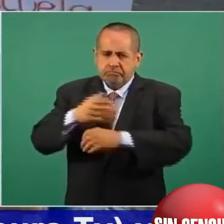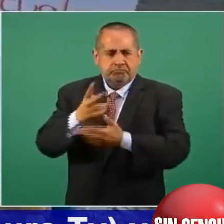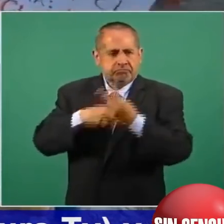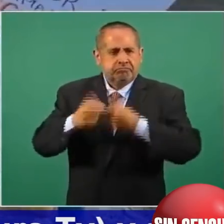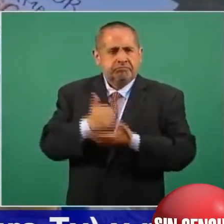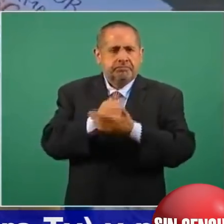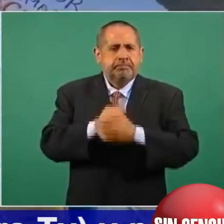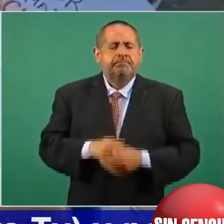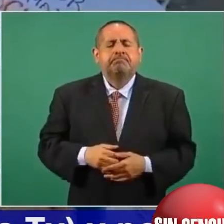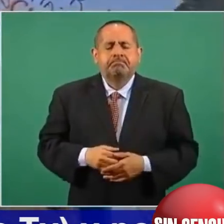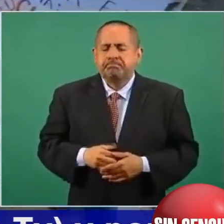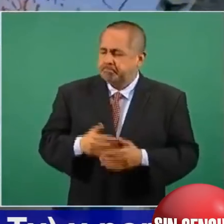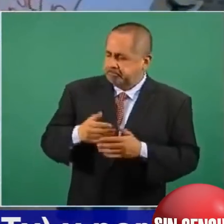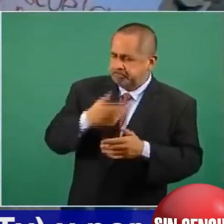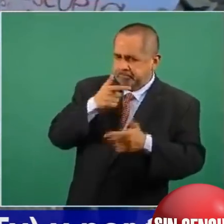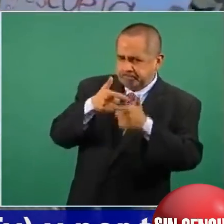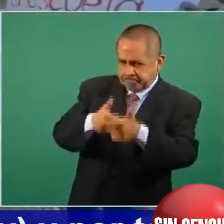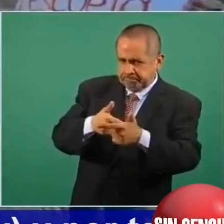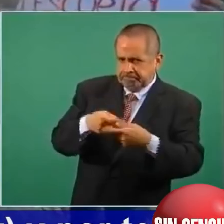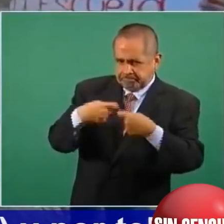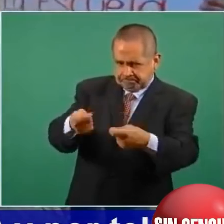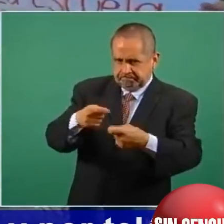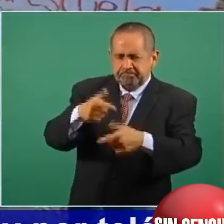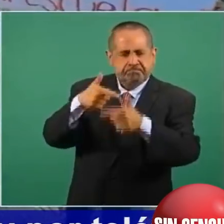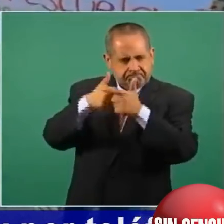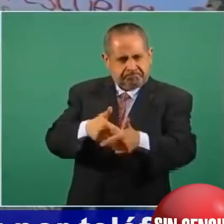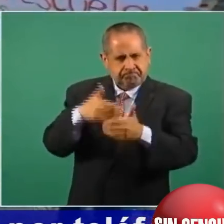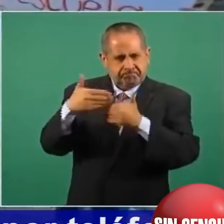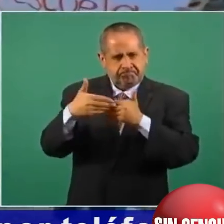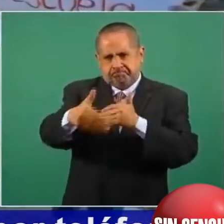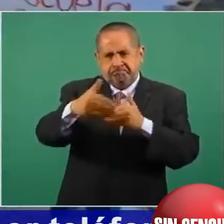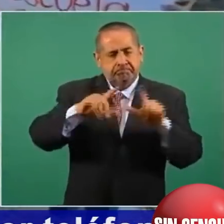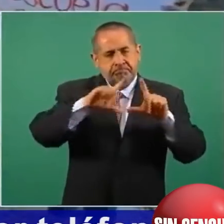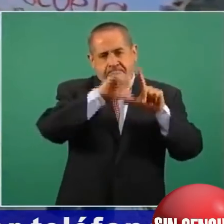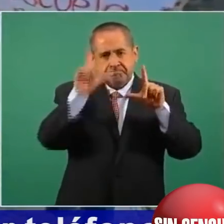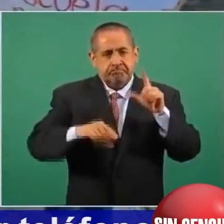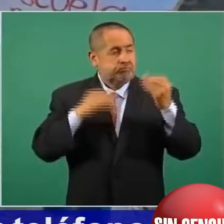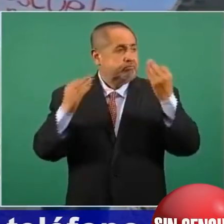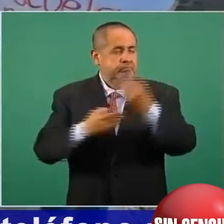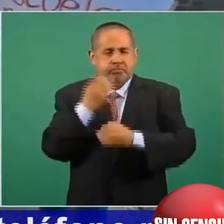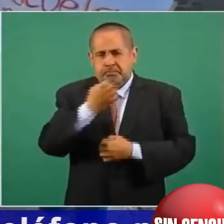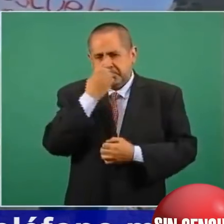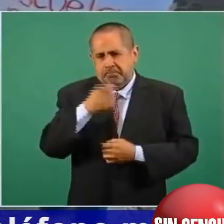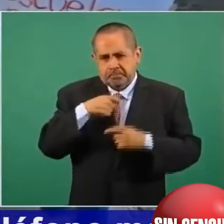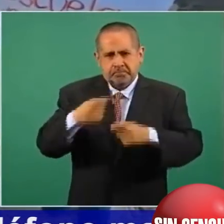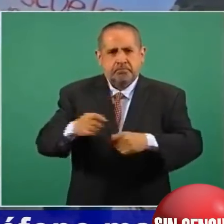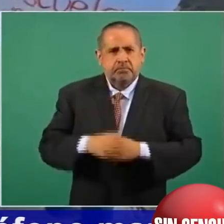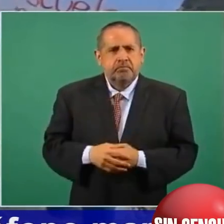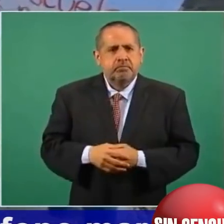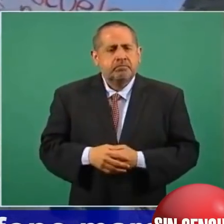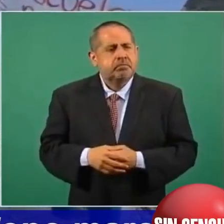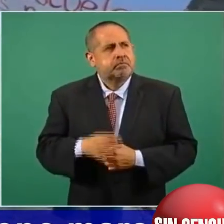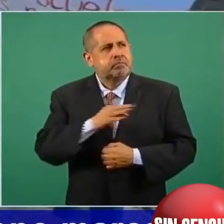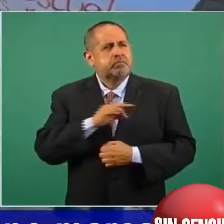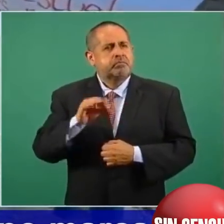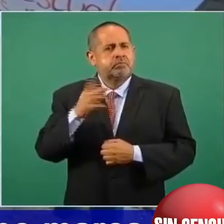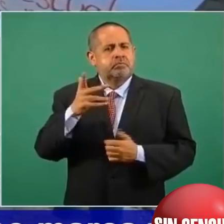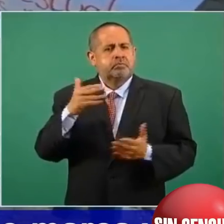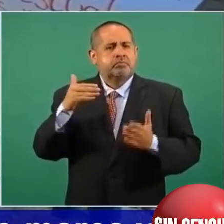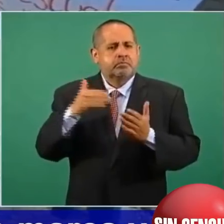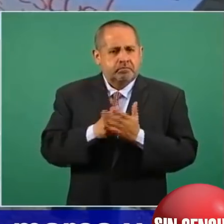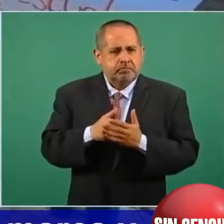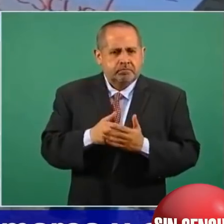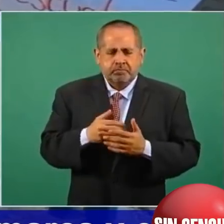Va a continuar este programa. Sí. Así va a ser en todo el país, todas las escuelas. Sí. Les decía yo de que hay ya más de